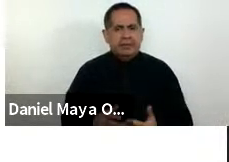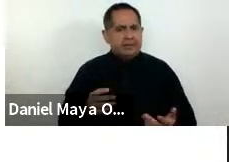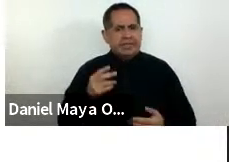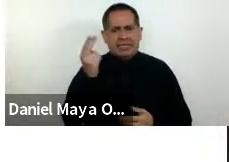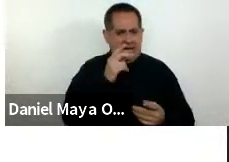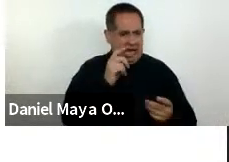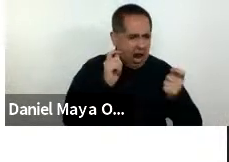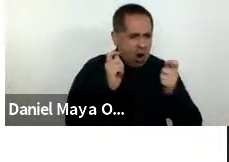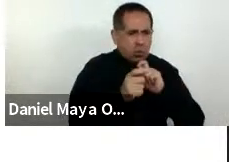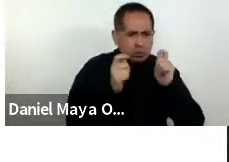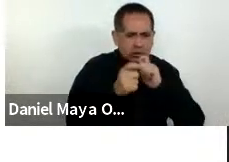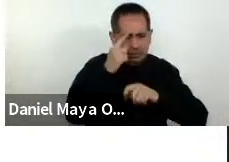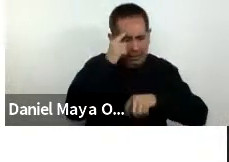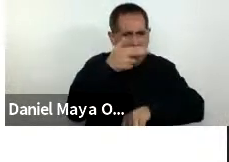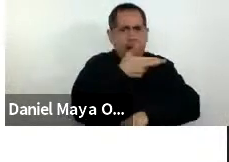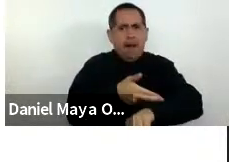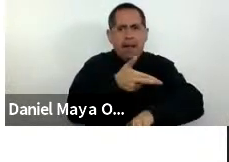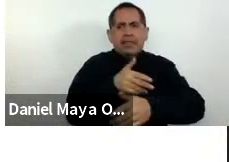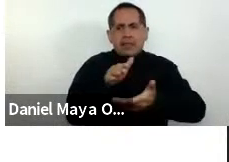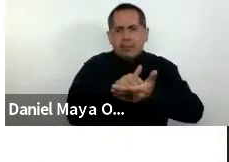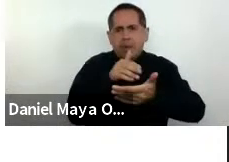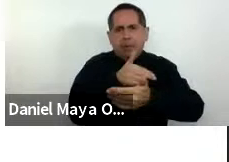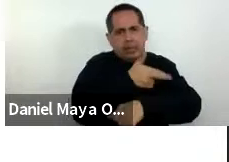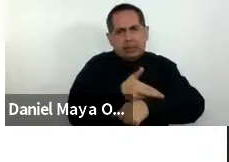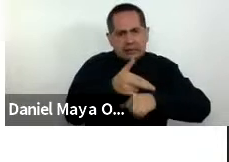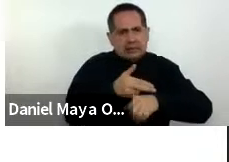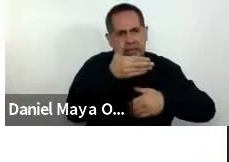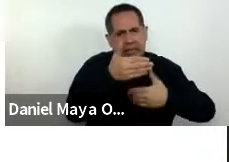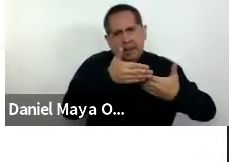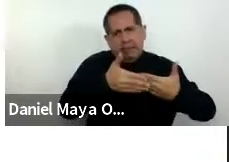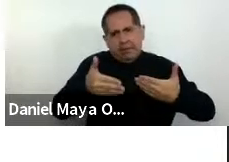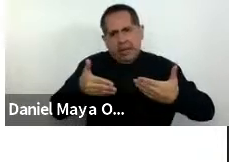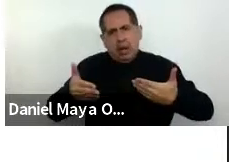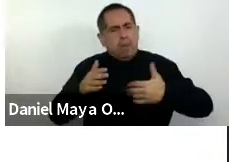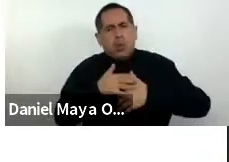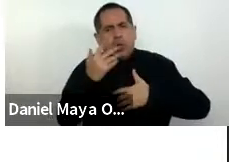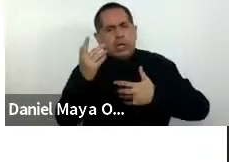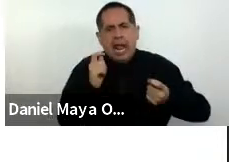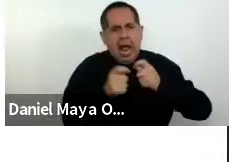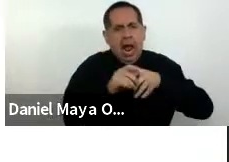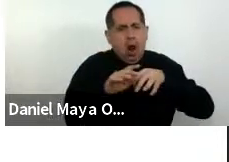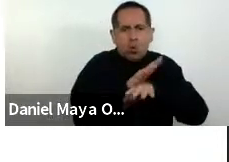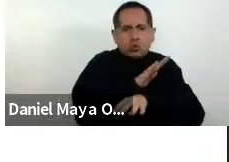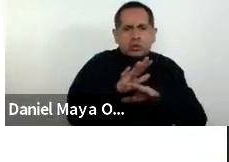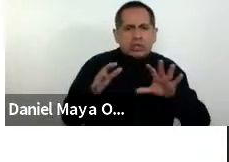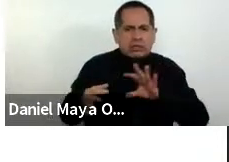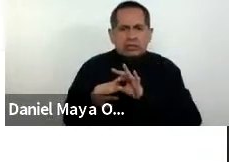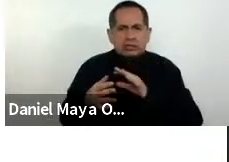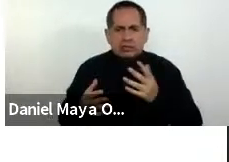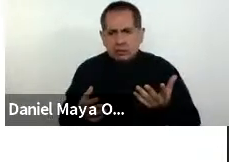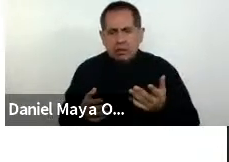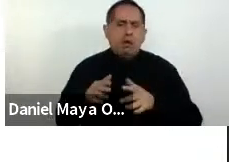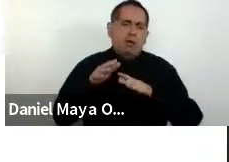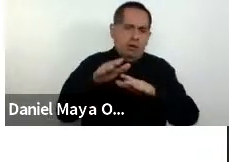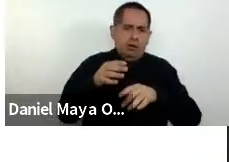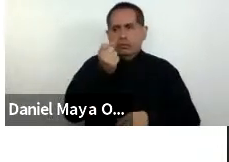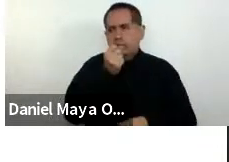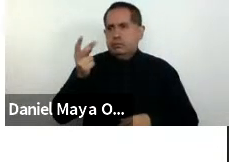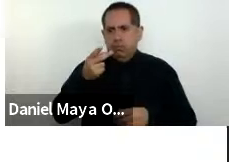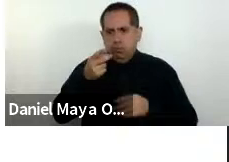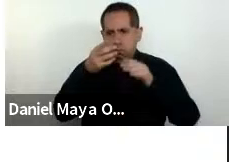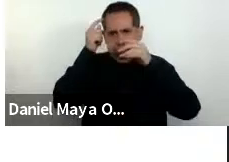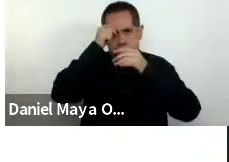al procedimiento? Señalan algunos estudios teóricos y algunos diagnósticos sobre derechos humanos que las personas